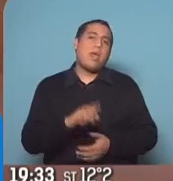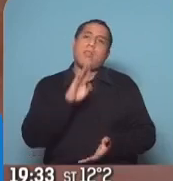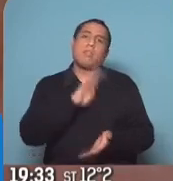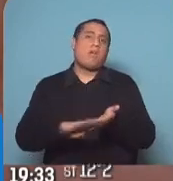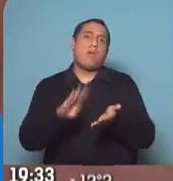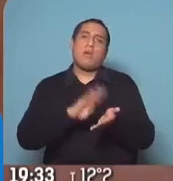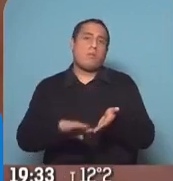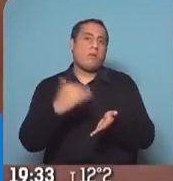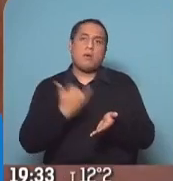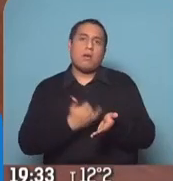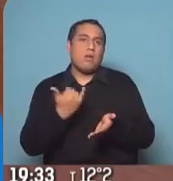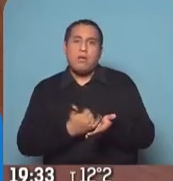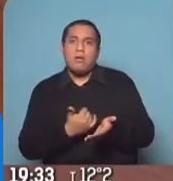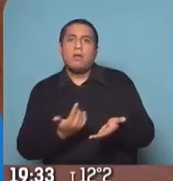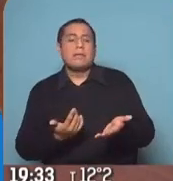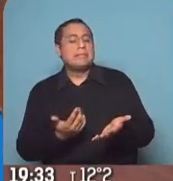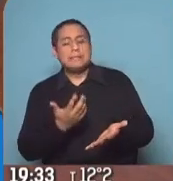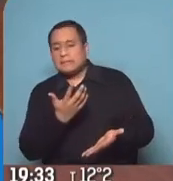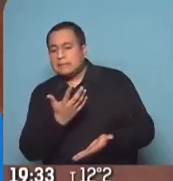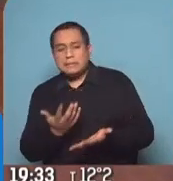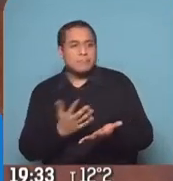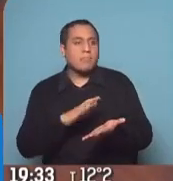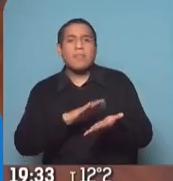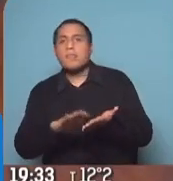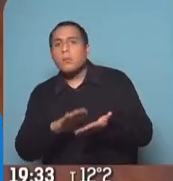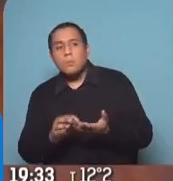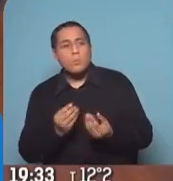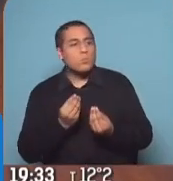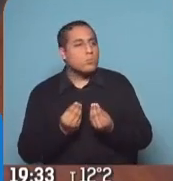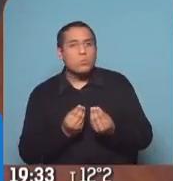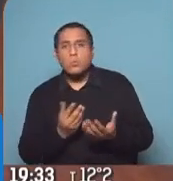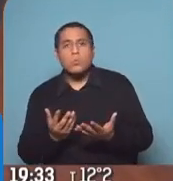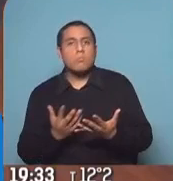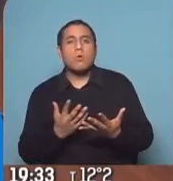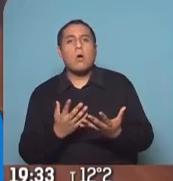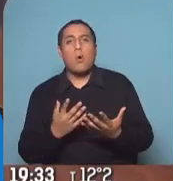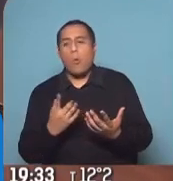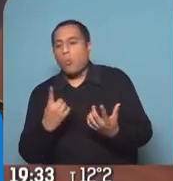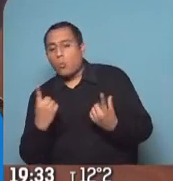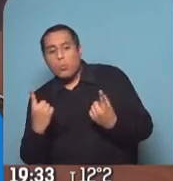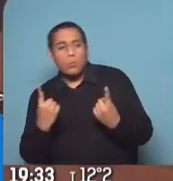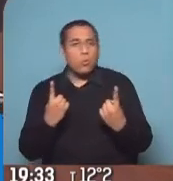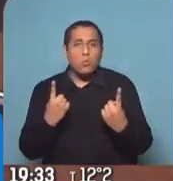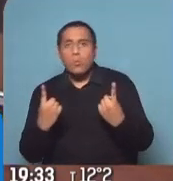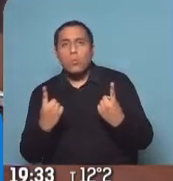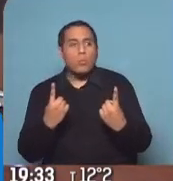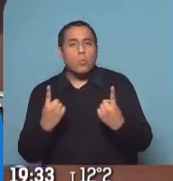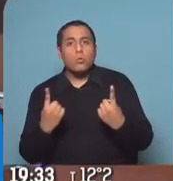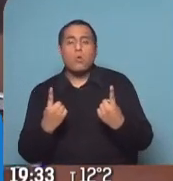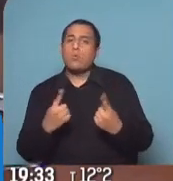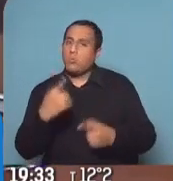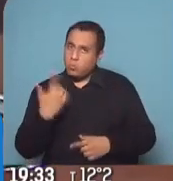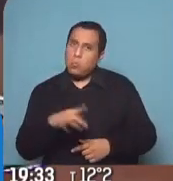deuda, había que salir del tema del 1 a 1, que no era